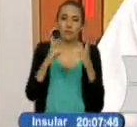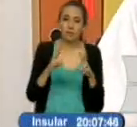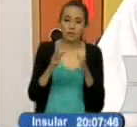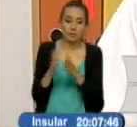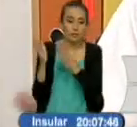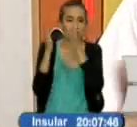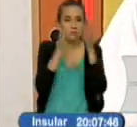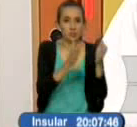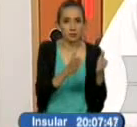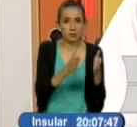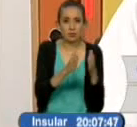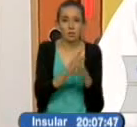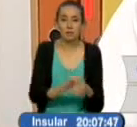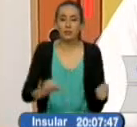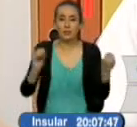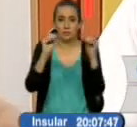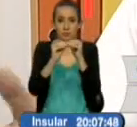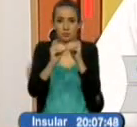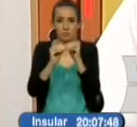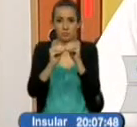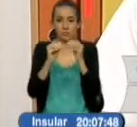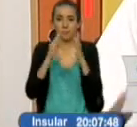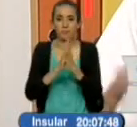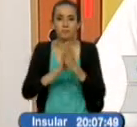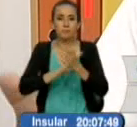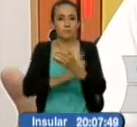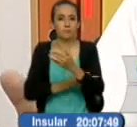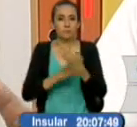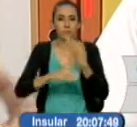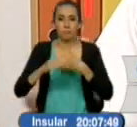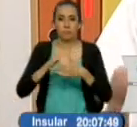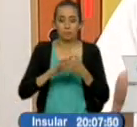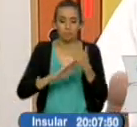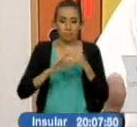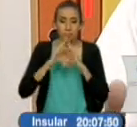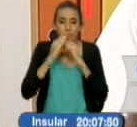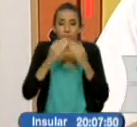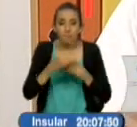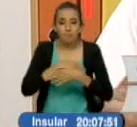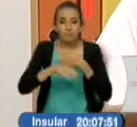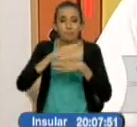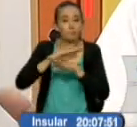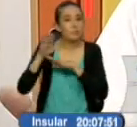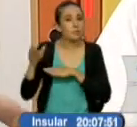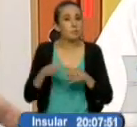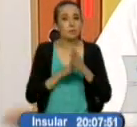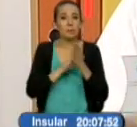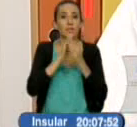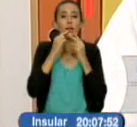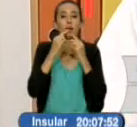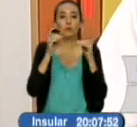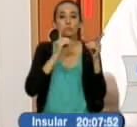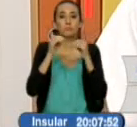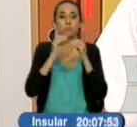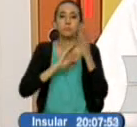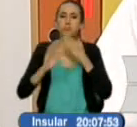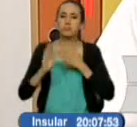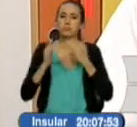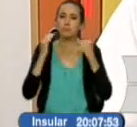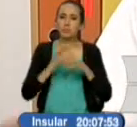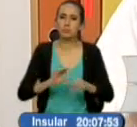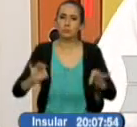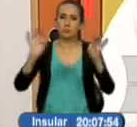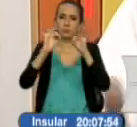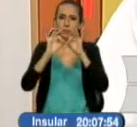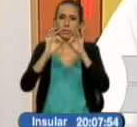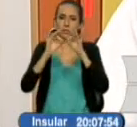adicional es duplicar esfuerzos, y yo creo que esos son los pasos que demuestran que a través del diálogo entre los dos elementos